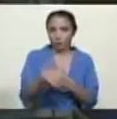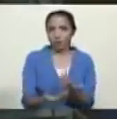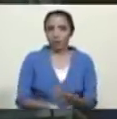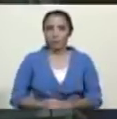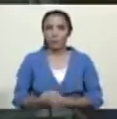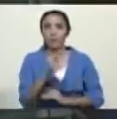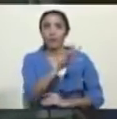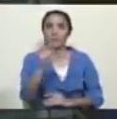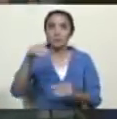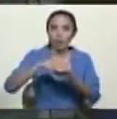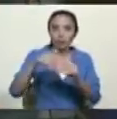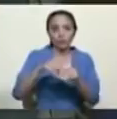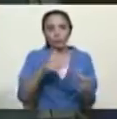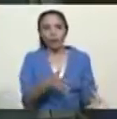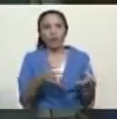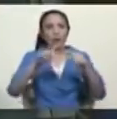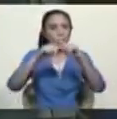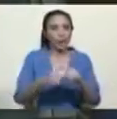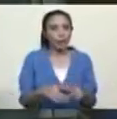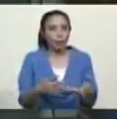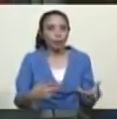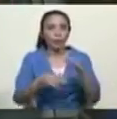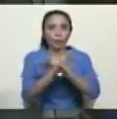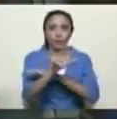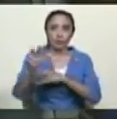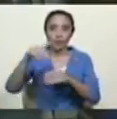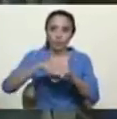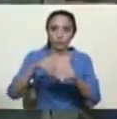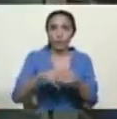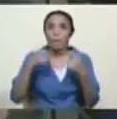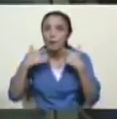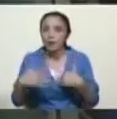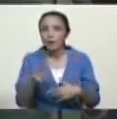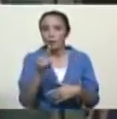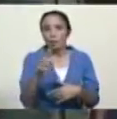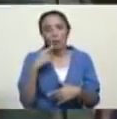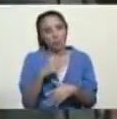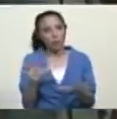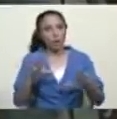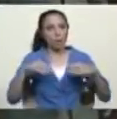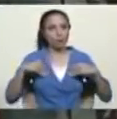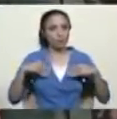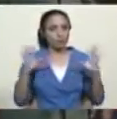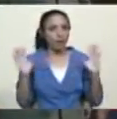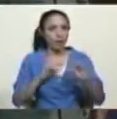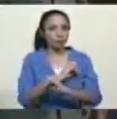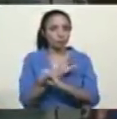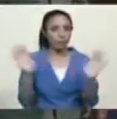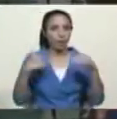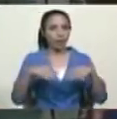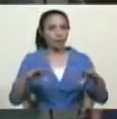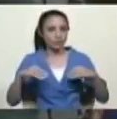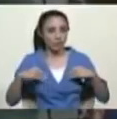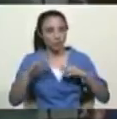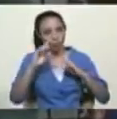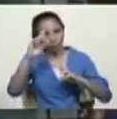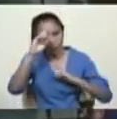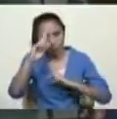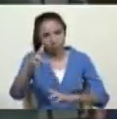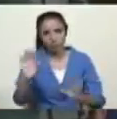Y nosotros hemos ganado 23, hemos perdido. ¿Y qué hicimos nosotros?